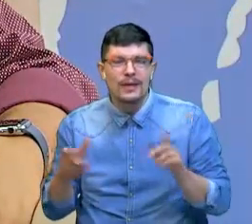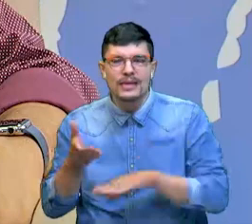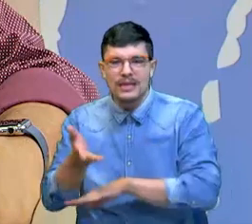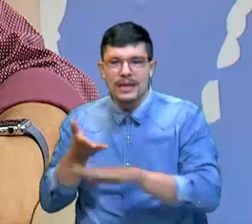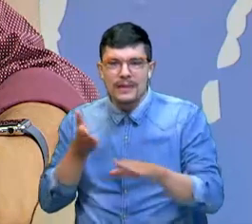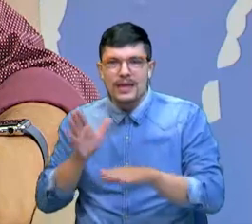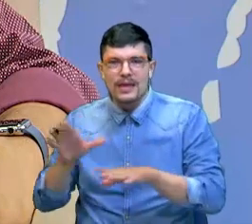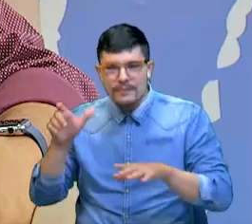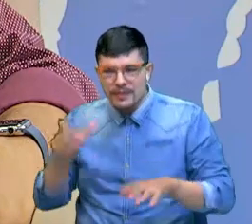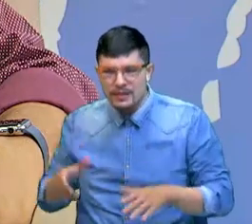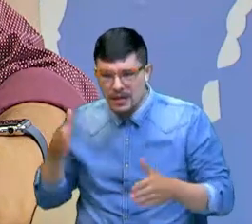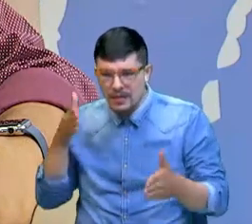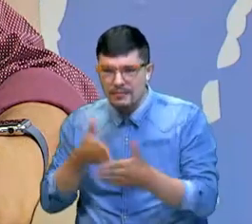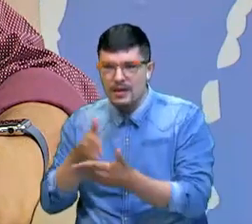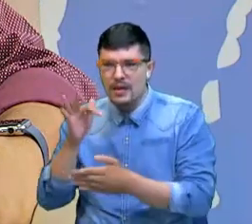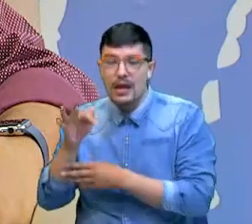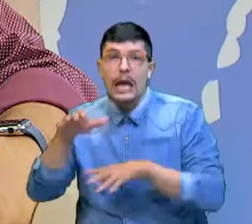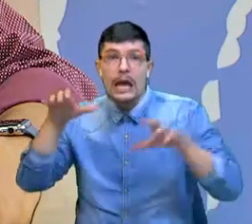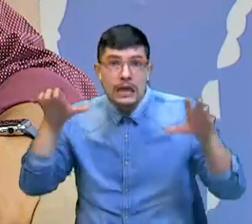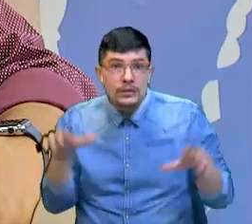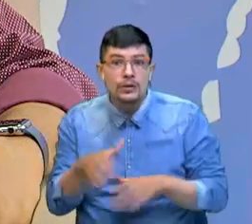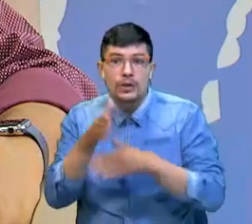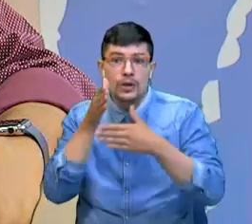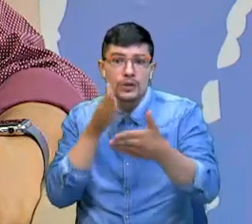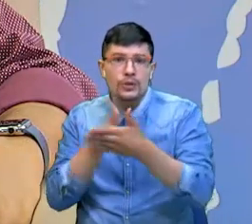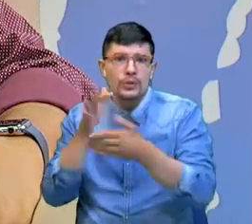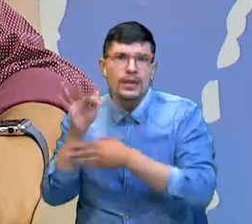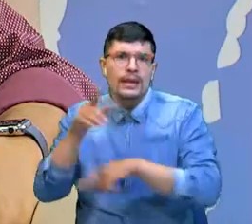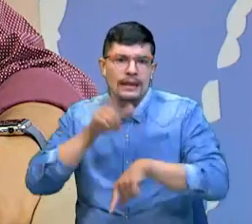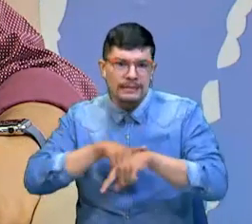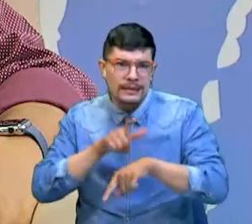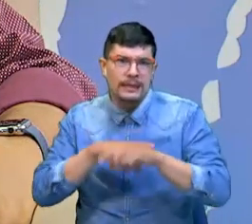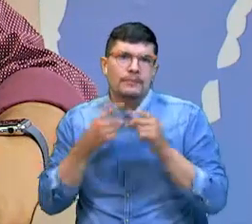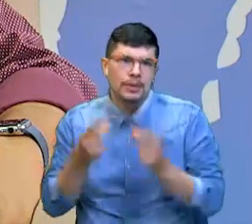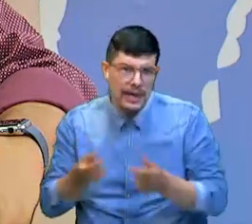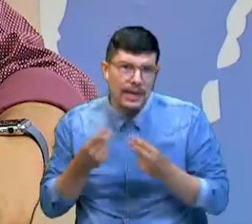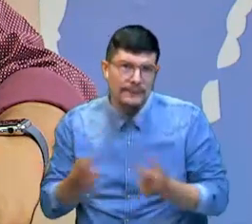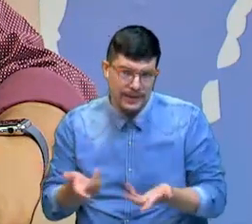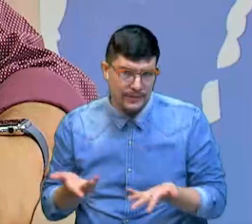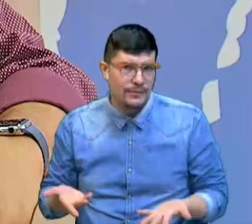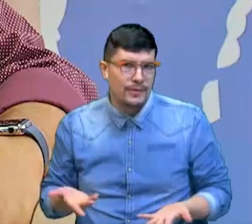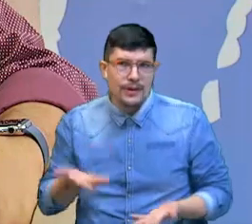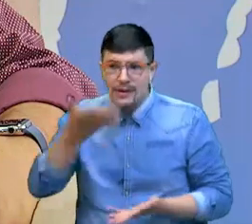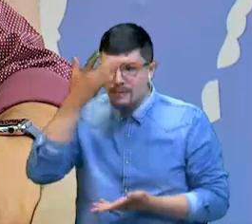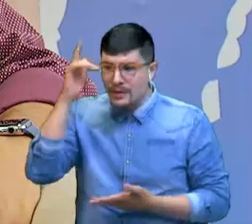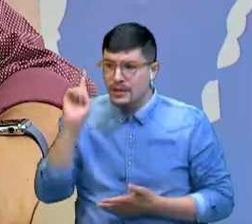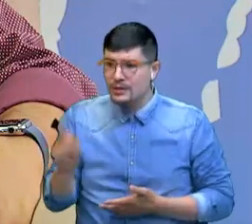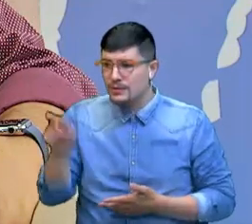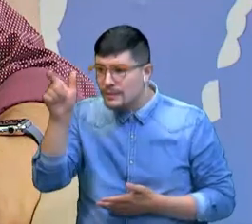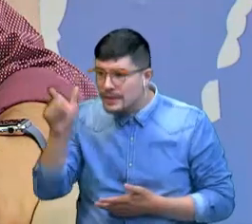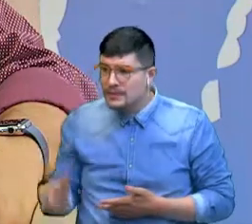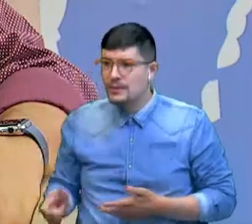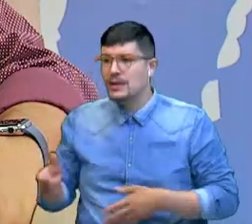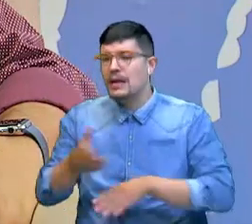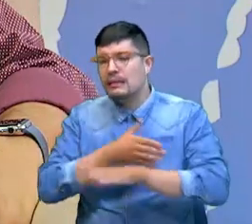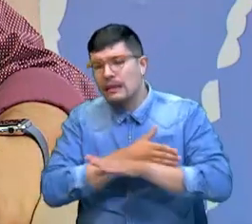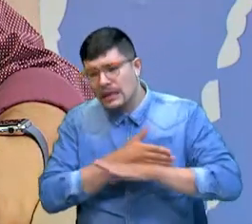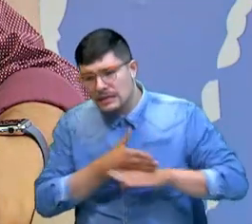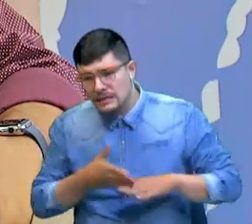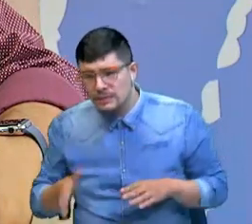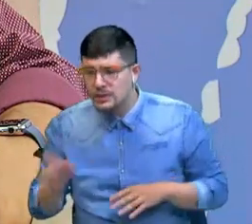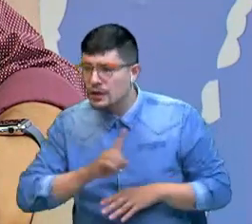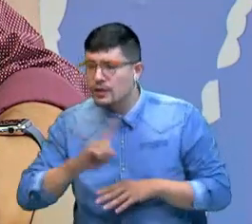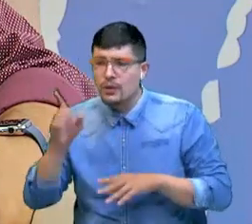al accionante? Interponga la acción de tutela de manera pronta, porque si una persona viene a arguir que le